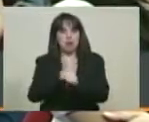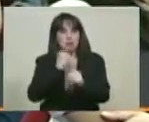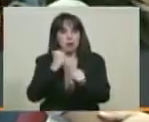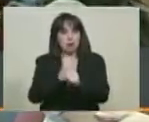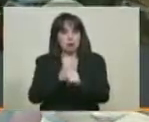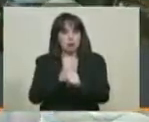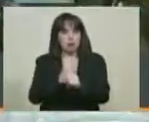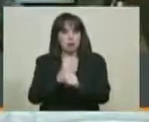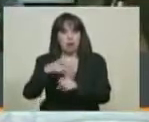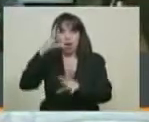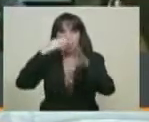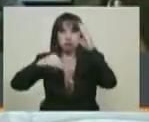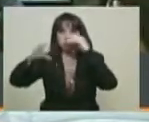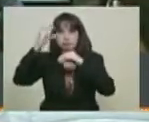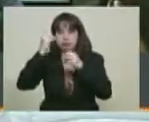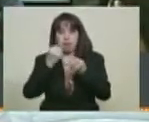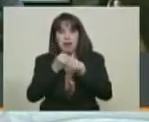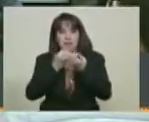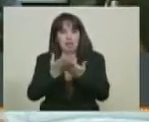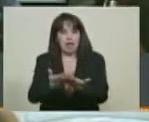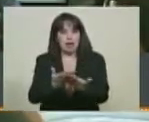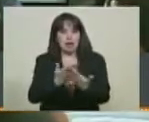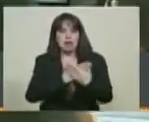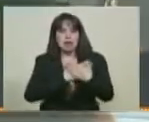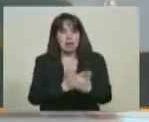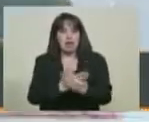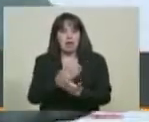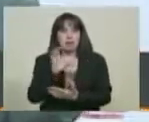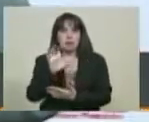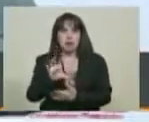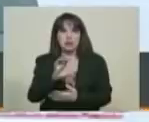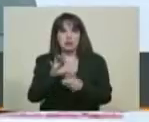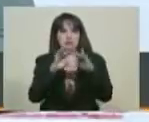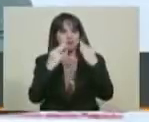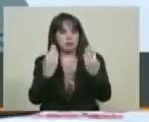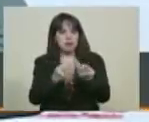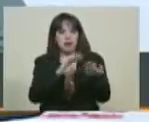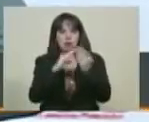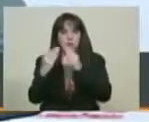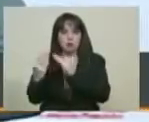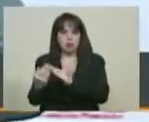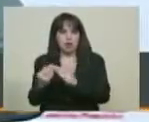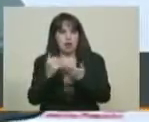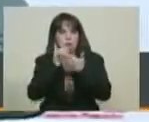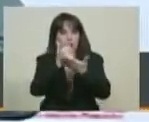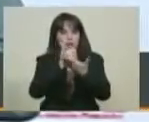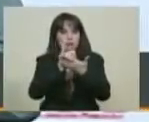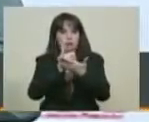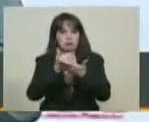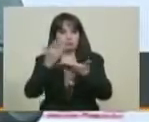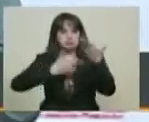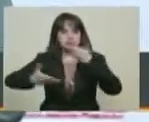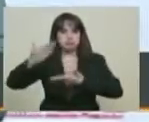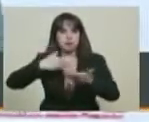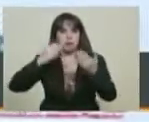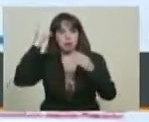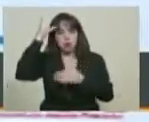Estudio y me formo para darle a mi patria, a mi familia, a mi comunidad, a mi raíz, mi